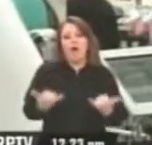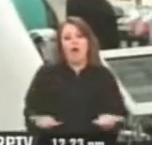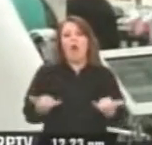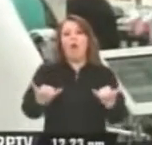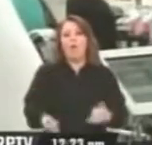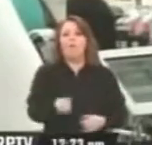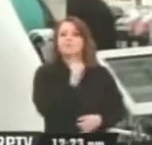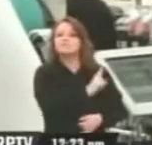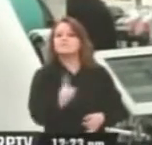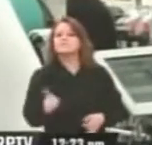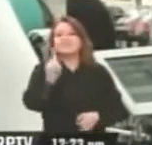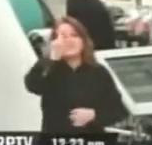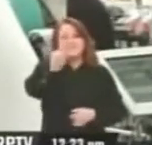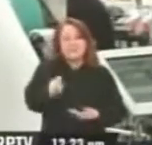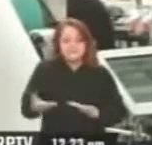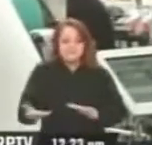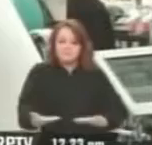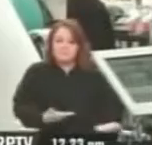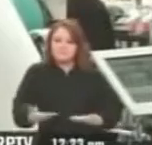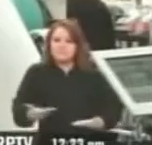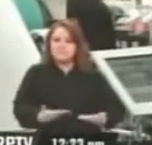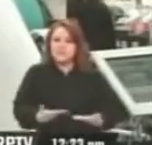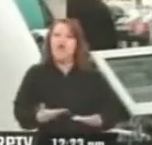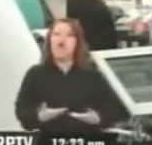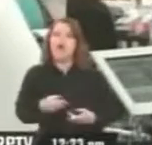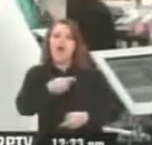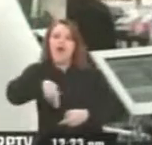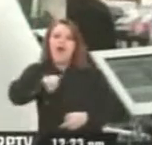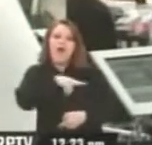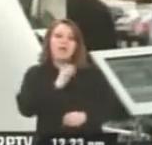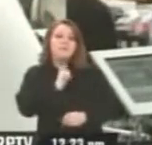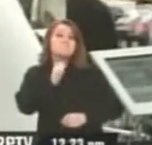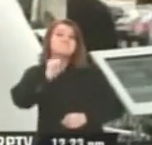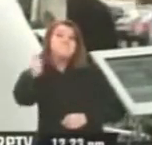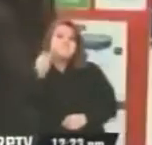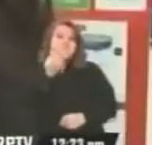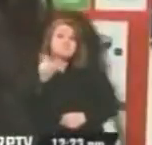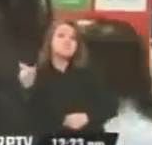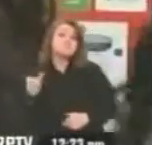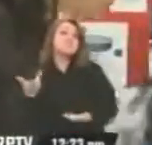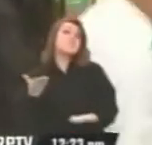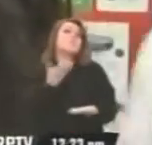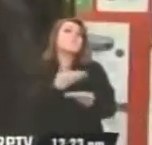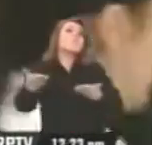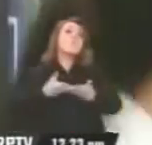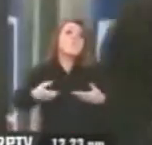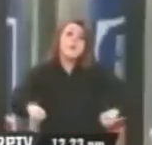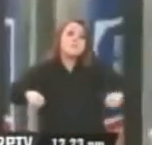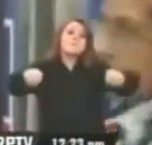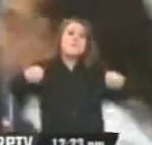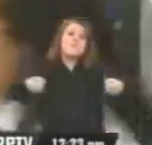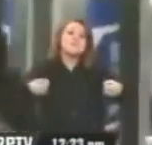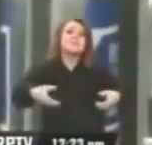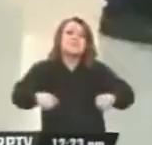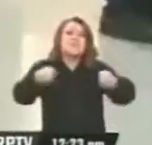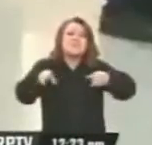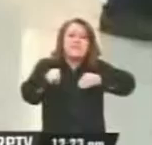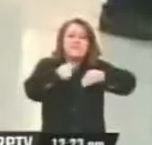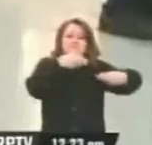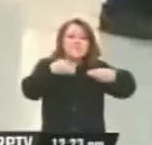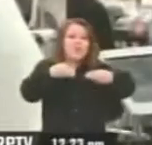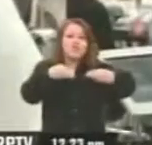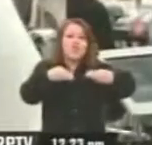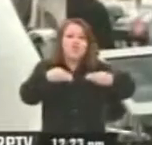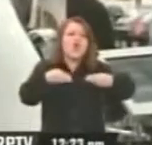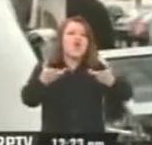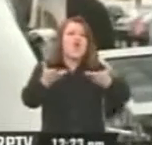6 tiendas en el país que son 0 bolsas y ha sido gracias a, digamos que a esa llegada y a esa toma de conciencia, y el público lo